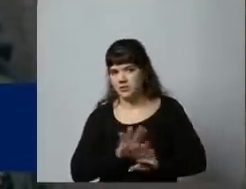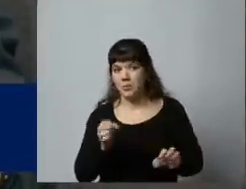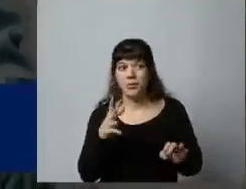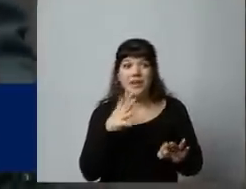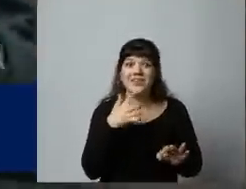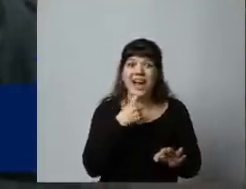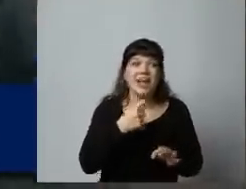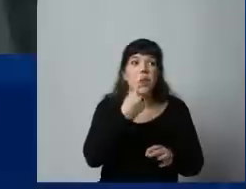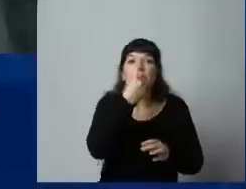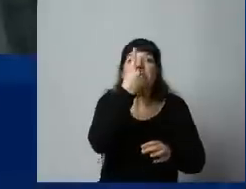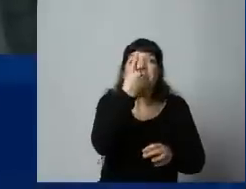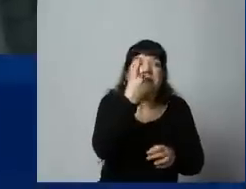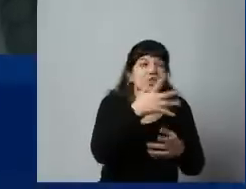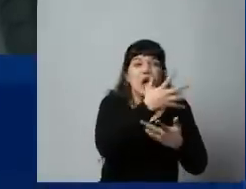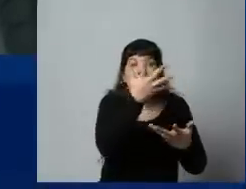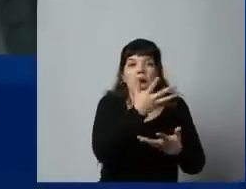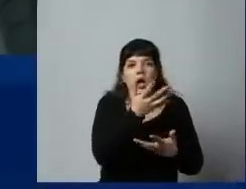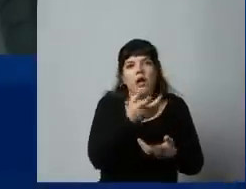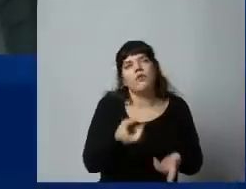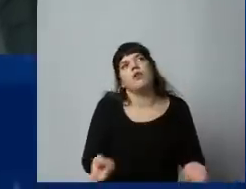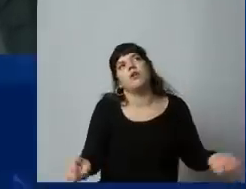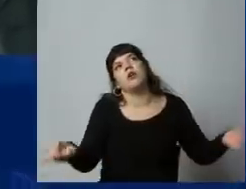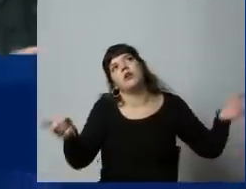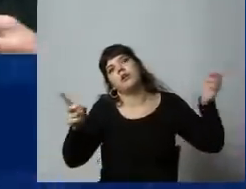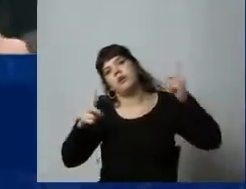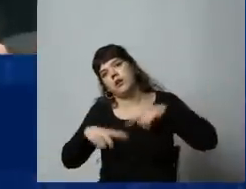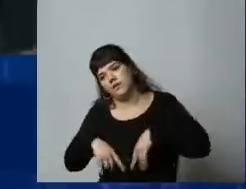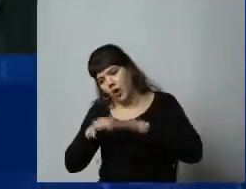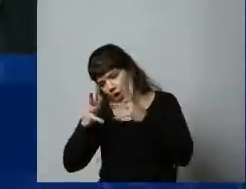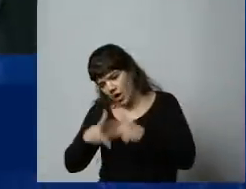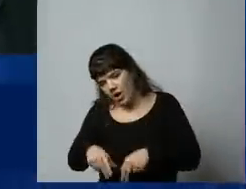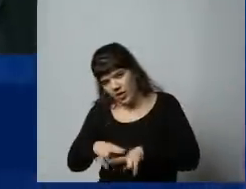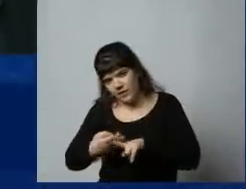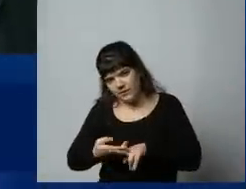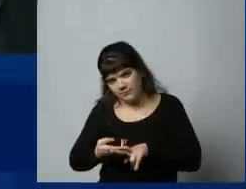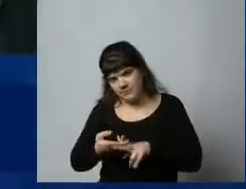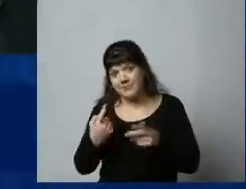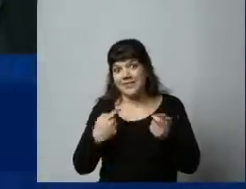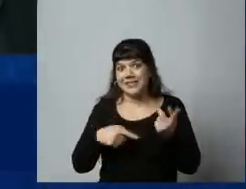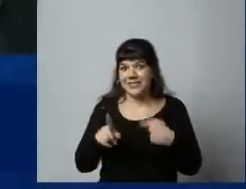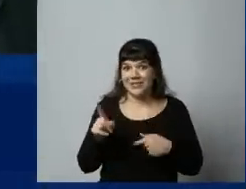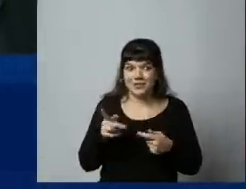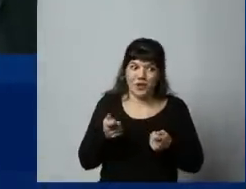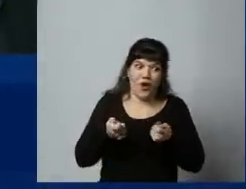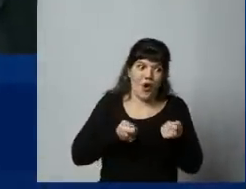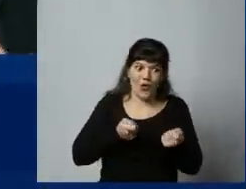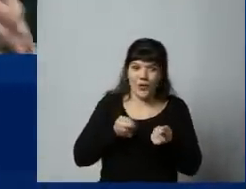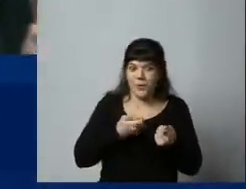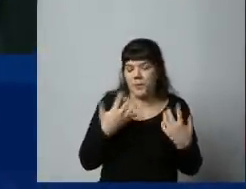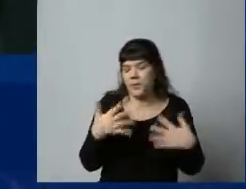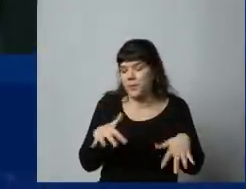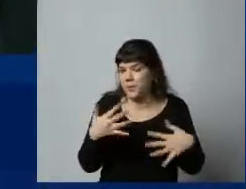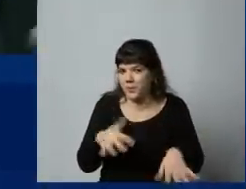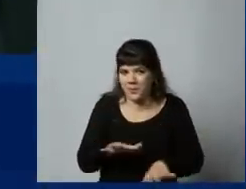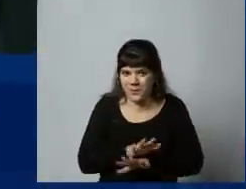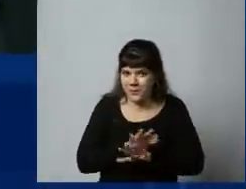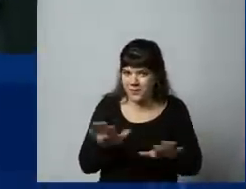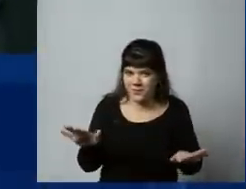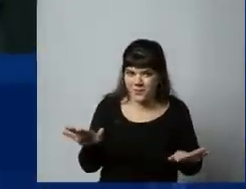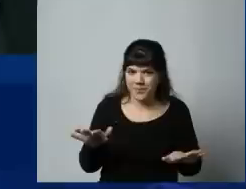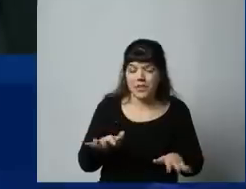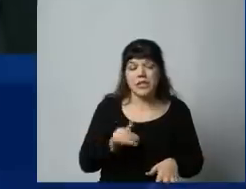porque si no se devuelve la rendición para empezarla de nuevo está sometido a un montón de controles digamos enormes